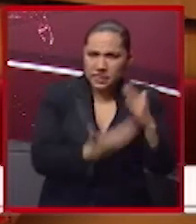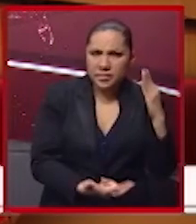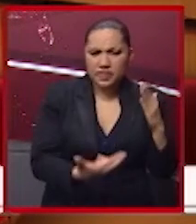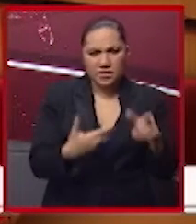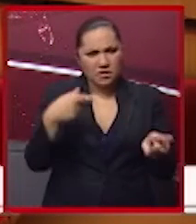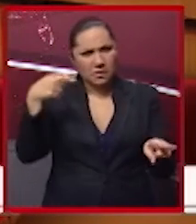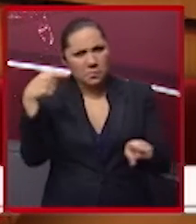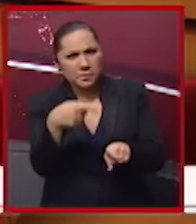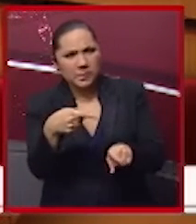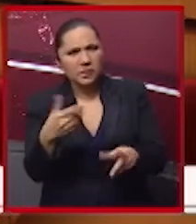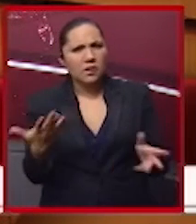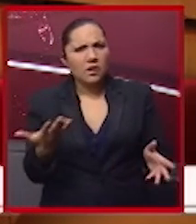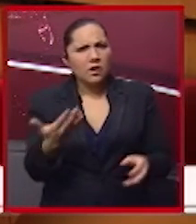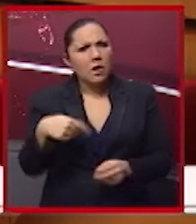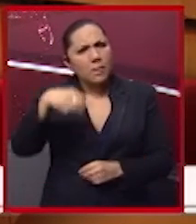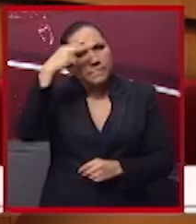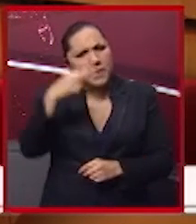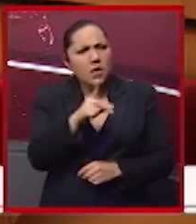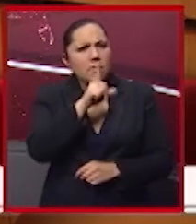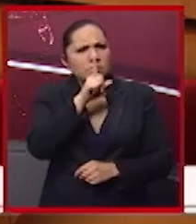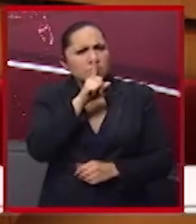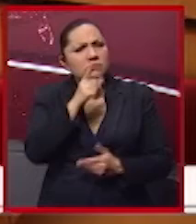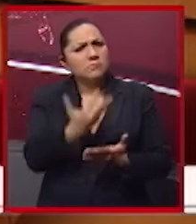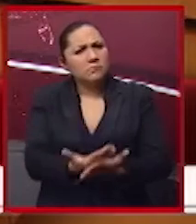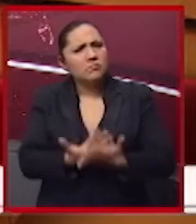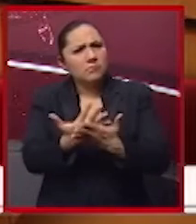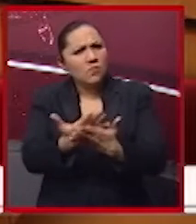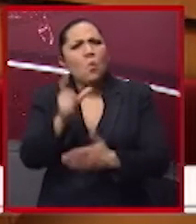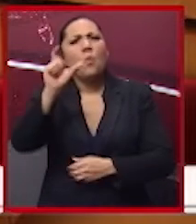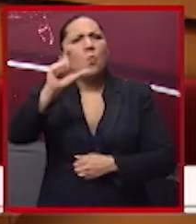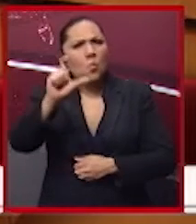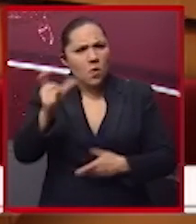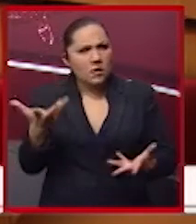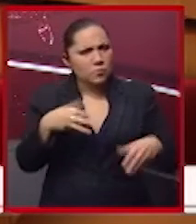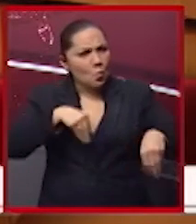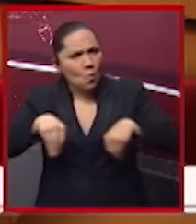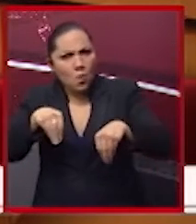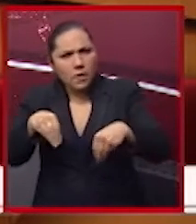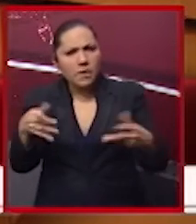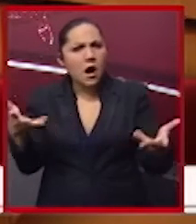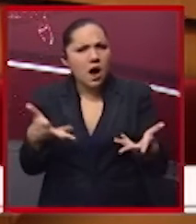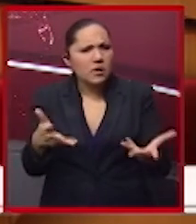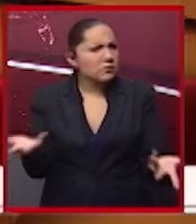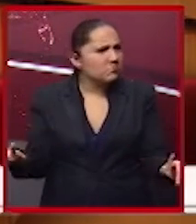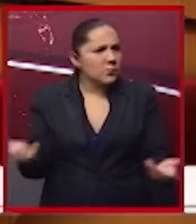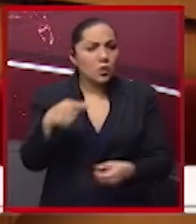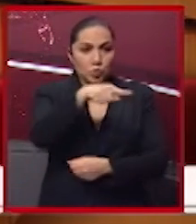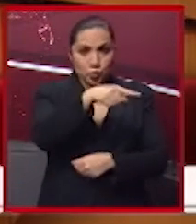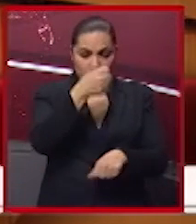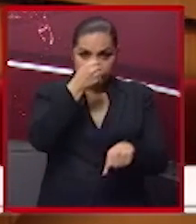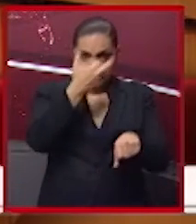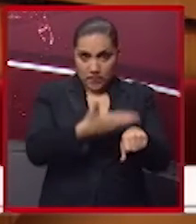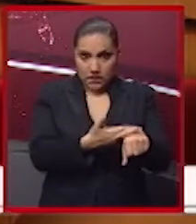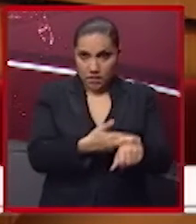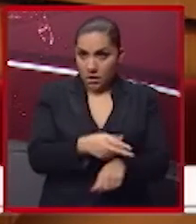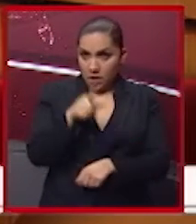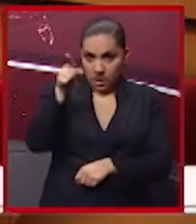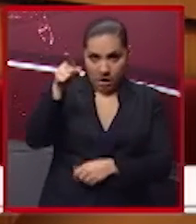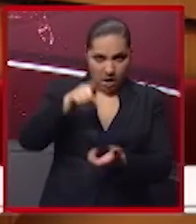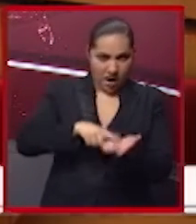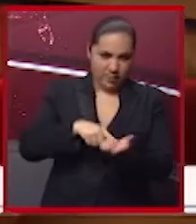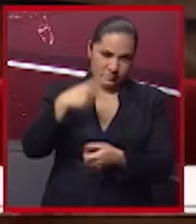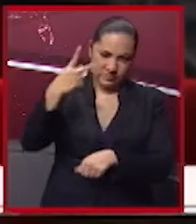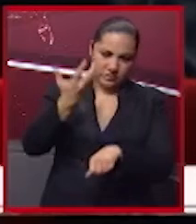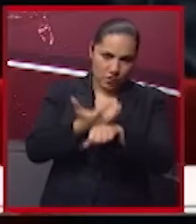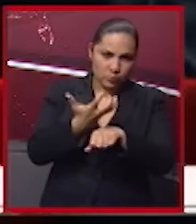lastimándonos? Segundo, ¿qué hizo la Secretaría a su cargo para enfrentar esta política